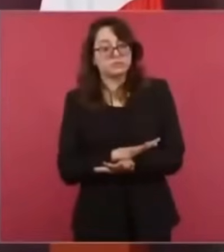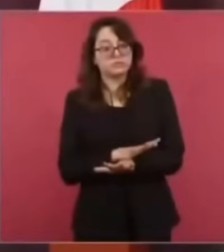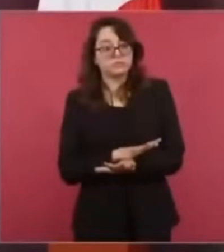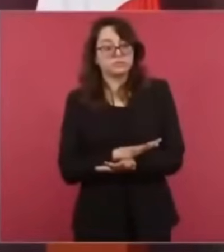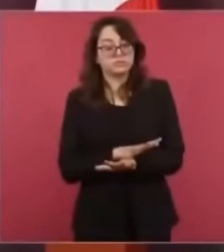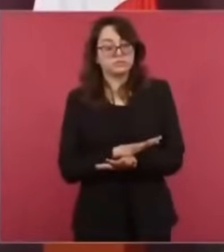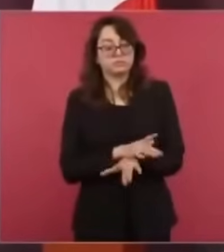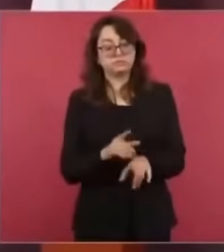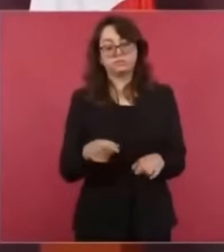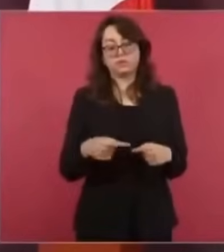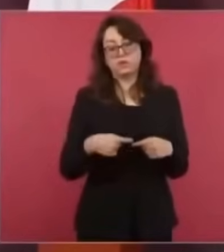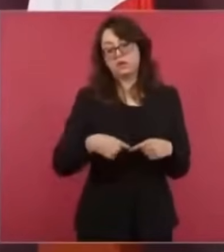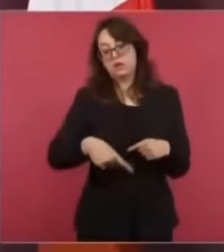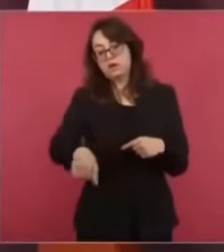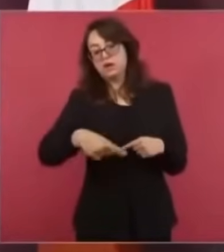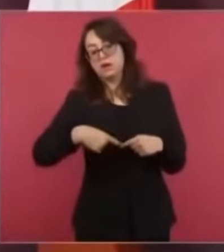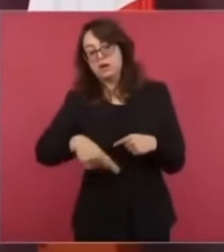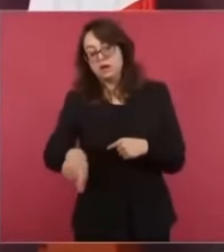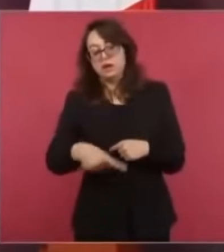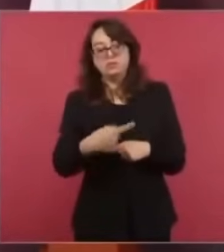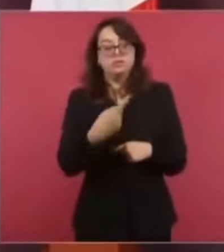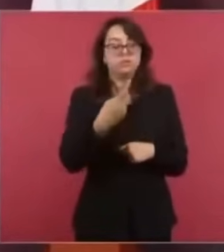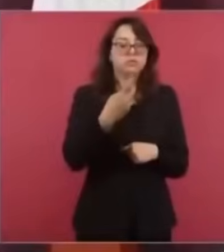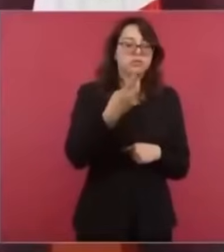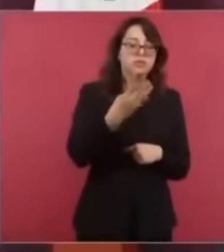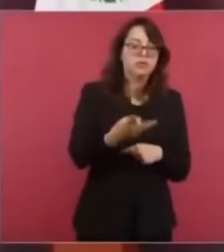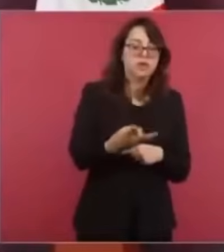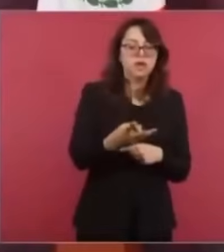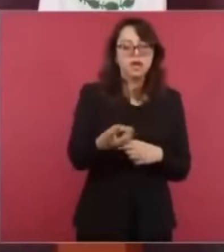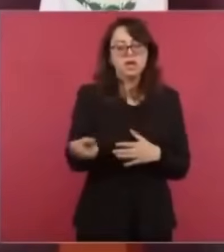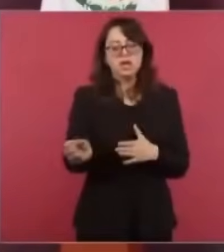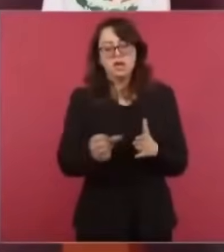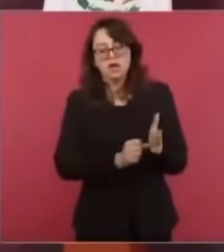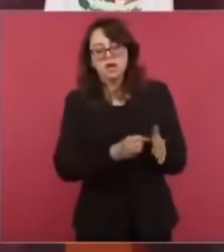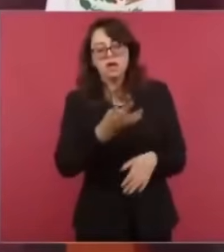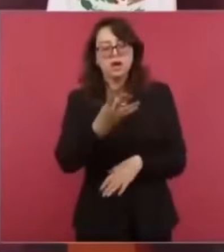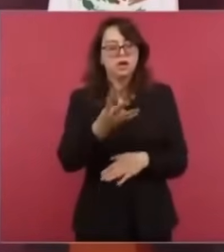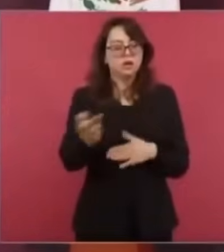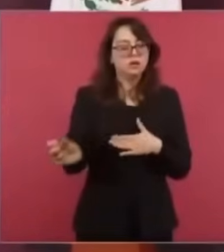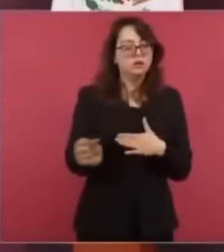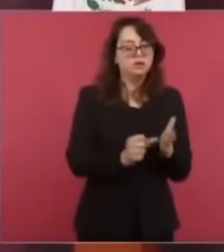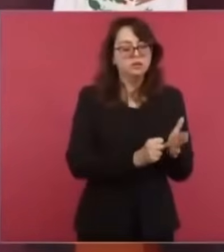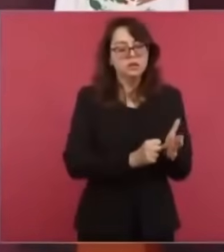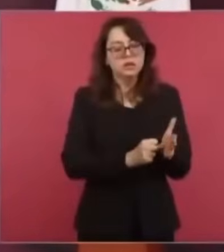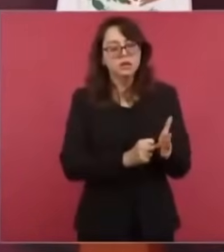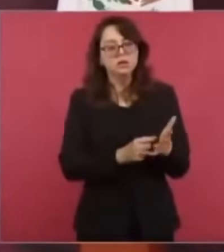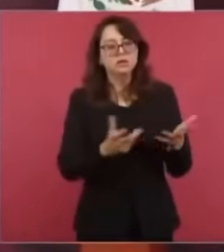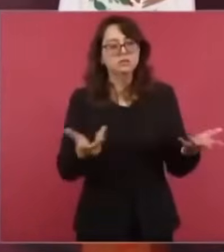mientras se daba el cambio, o no habían policías, pues,